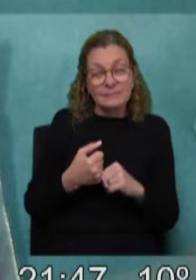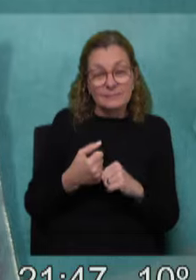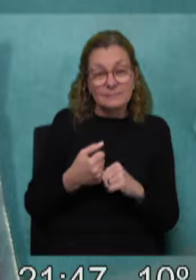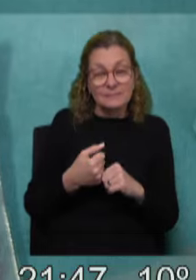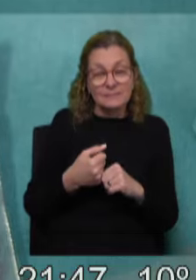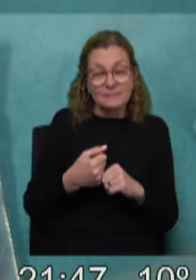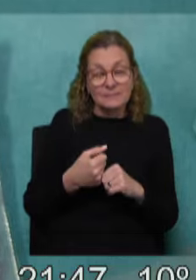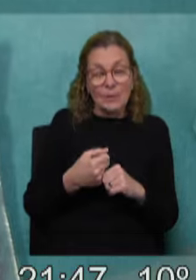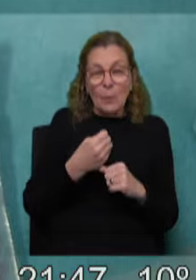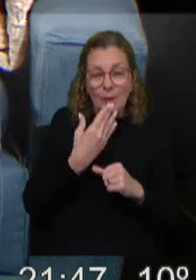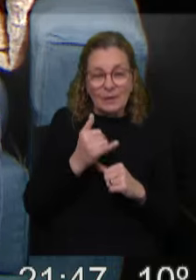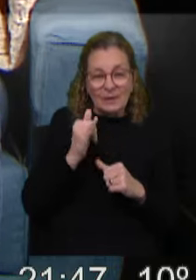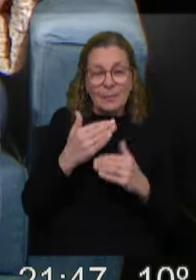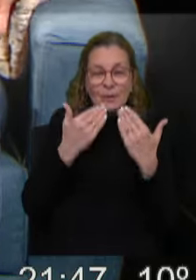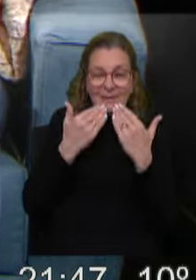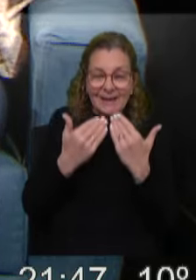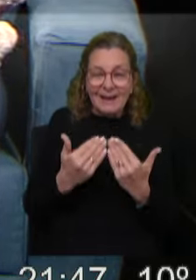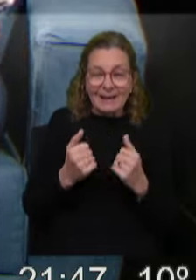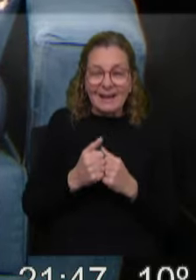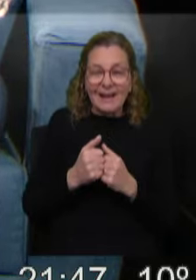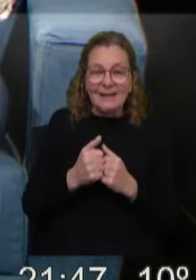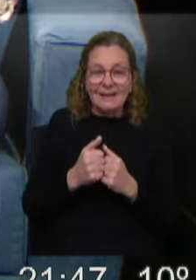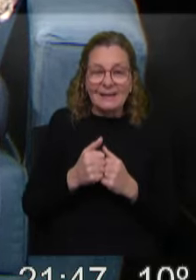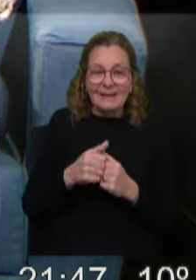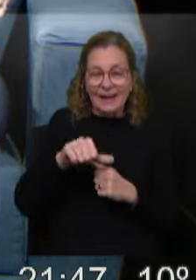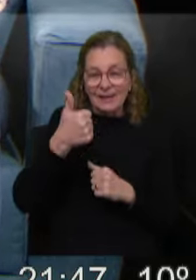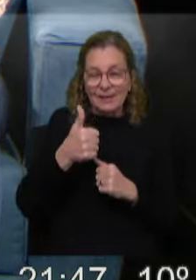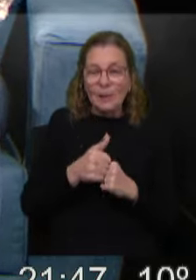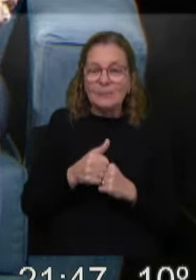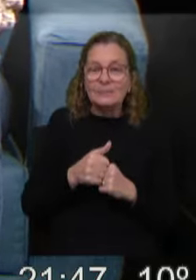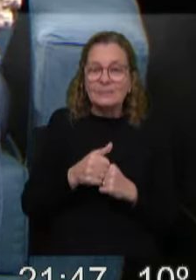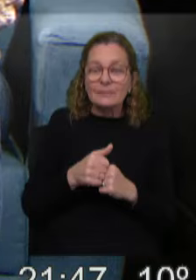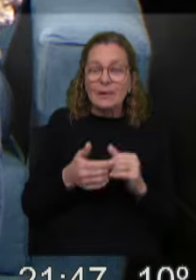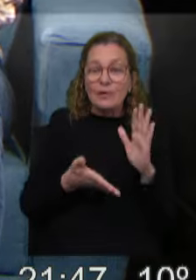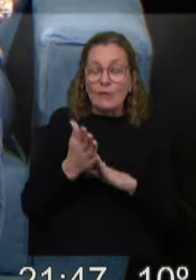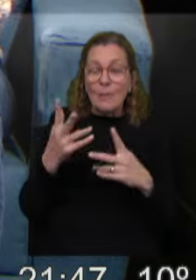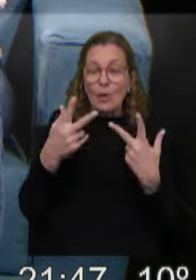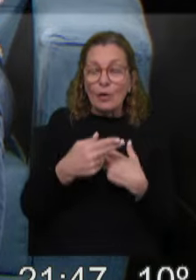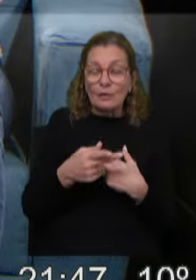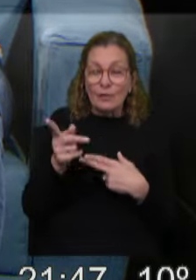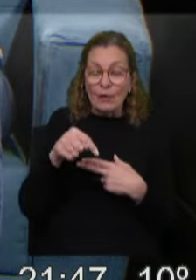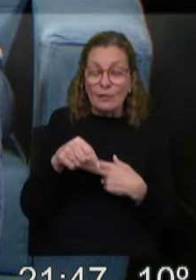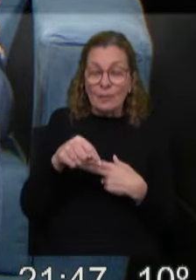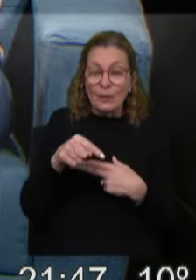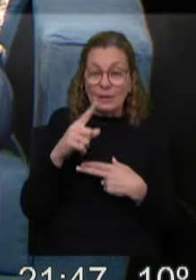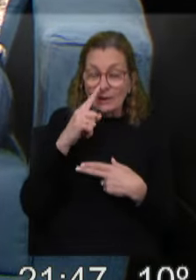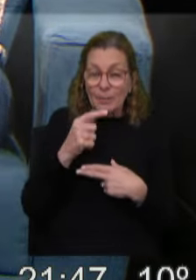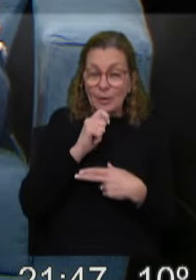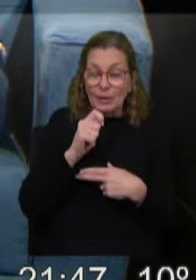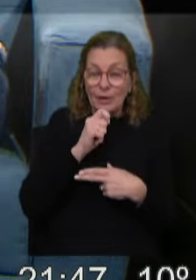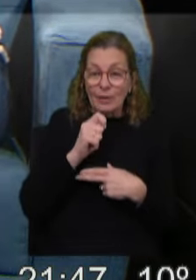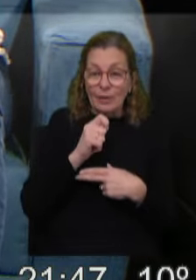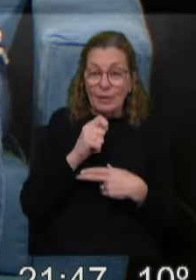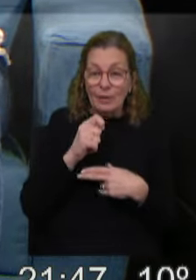cánticos. Va a estar buenísimo. Muchas gracias. Gracias a ustedes. Un placer. Exitazos. Placer. Bueno, nos vamos a un corte y enseguida venimos con la nota de la